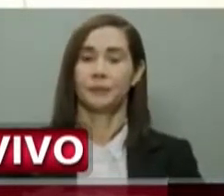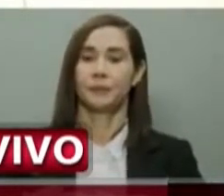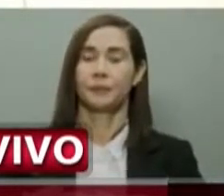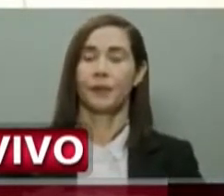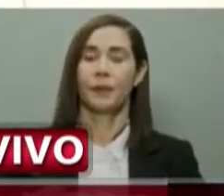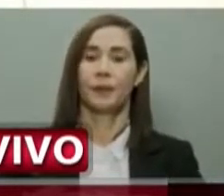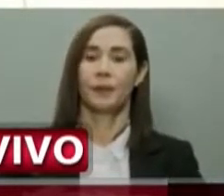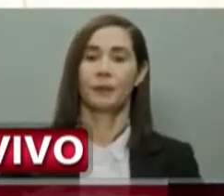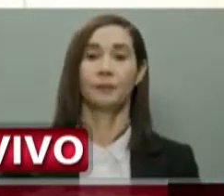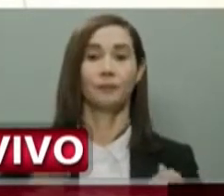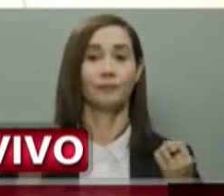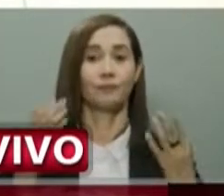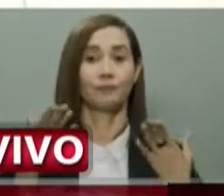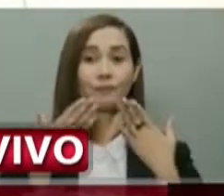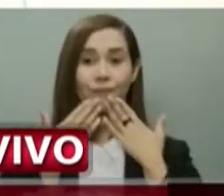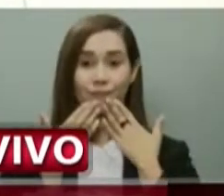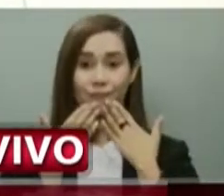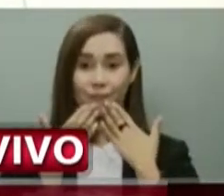Bueno, muchas gracias,